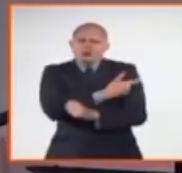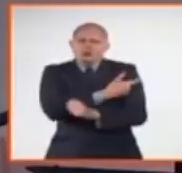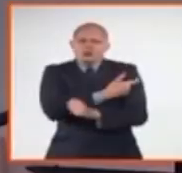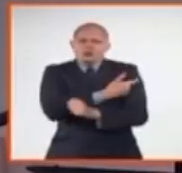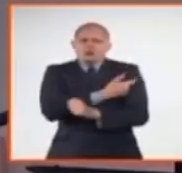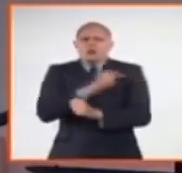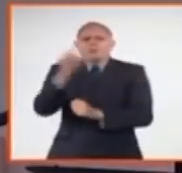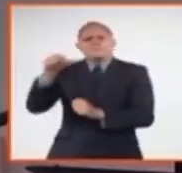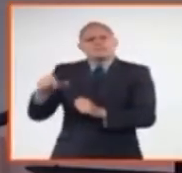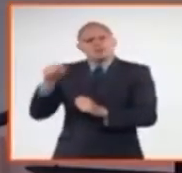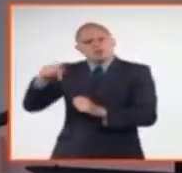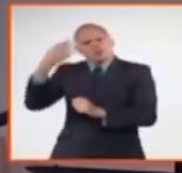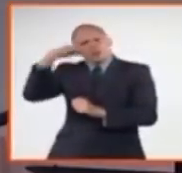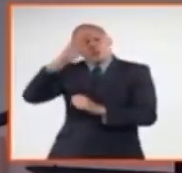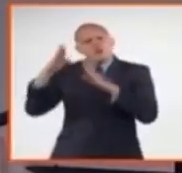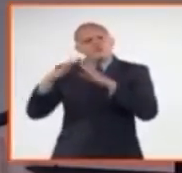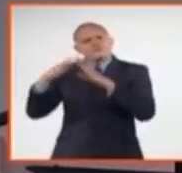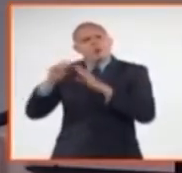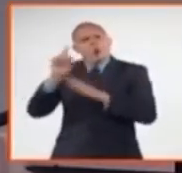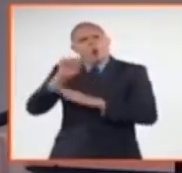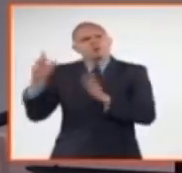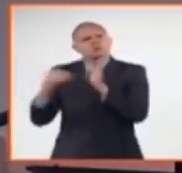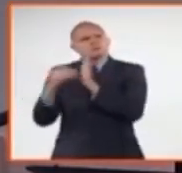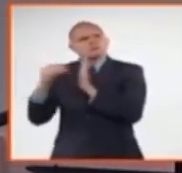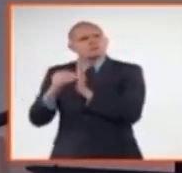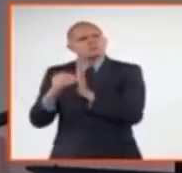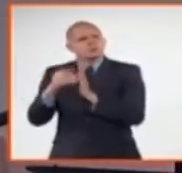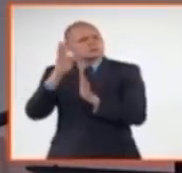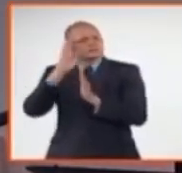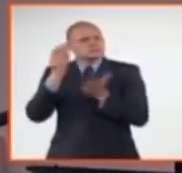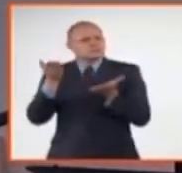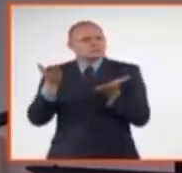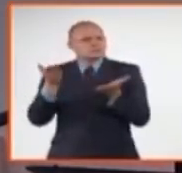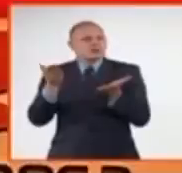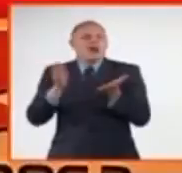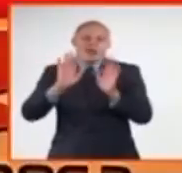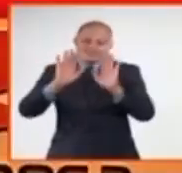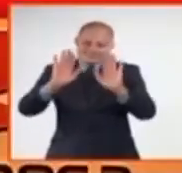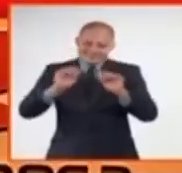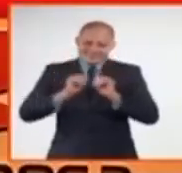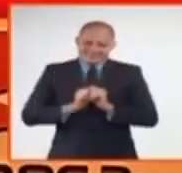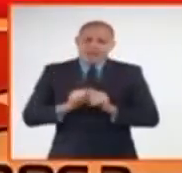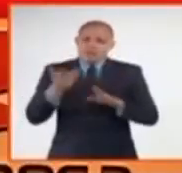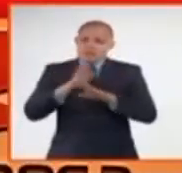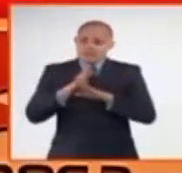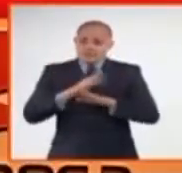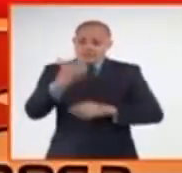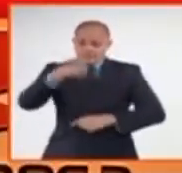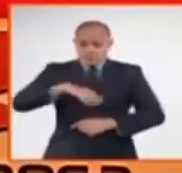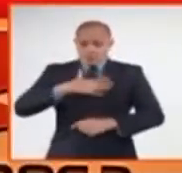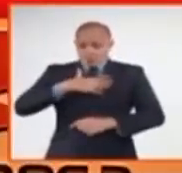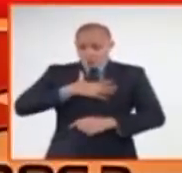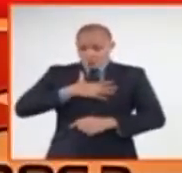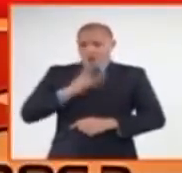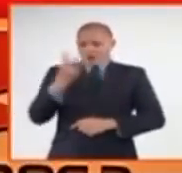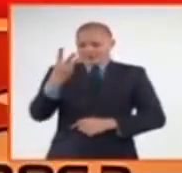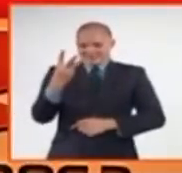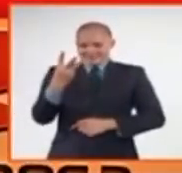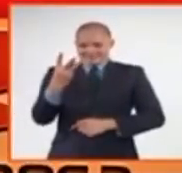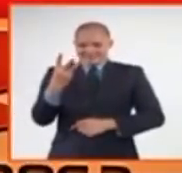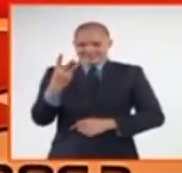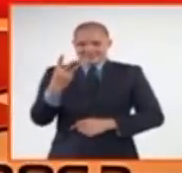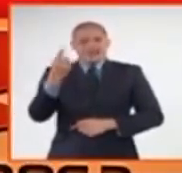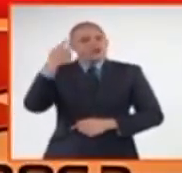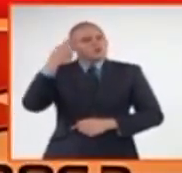corto que en 0 14 y 28 10 en 28 días tiene esas tres dosis puestas en su hombro eso impone un ritmo